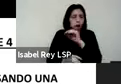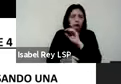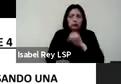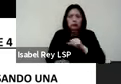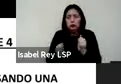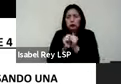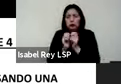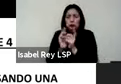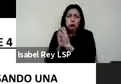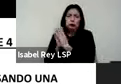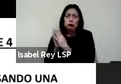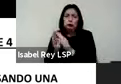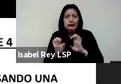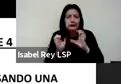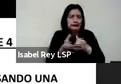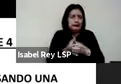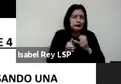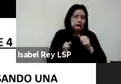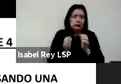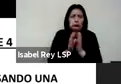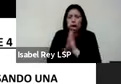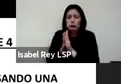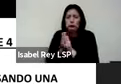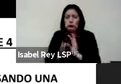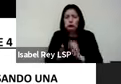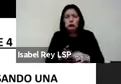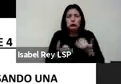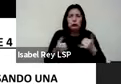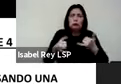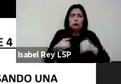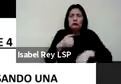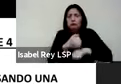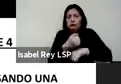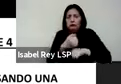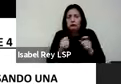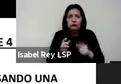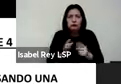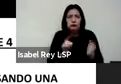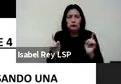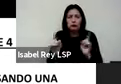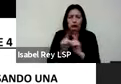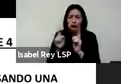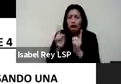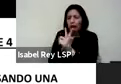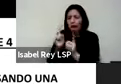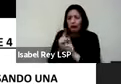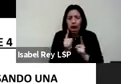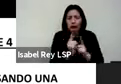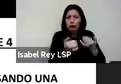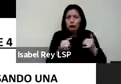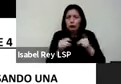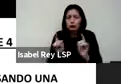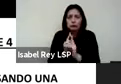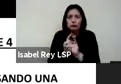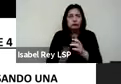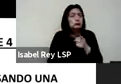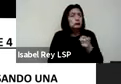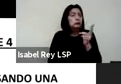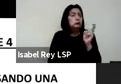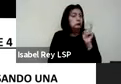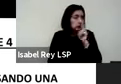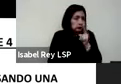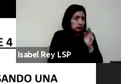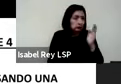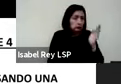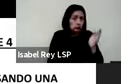juntos. El estadio de fútbol, todos juntitos, jugar una pichanga porque están en contacto físico. Entonces, fíjense